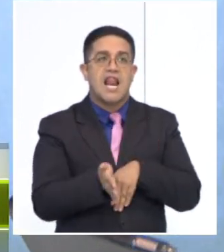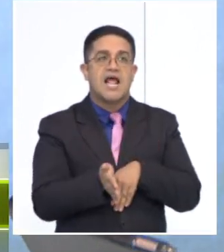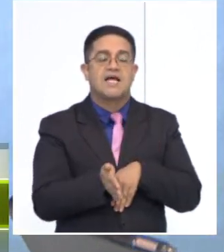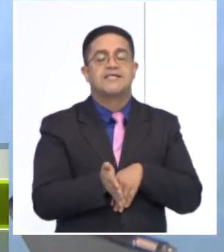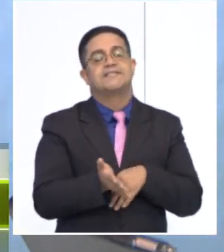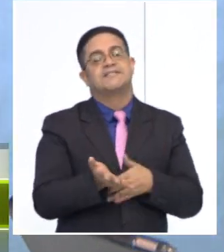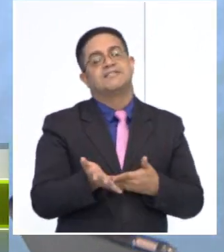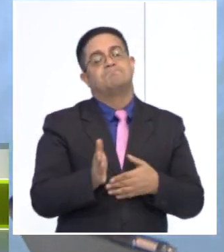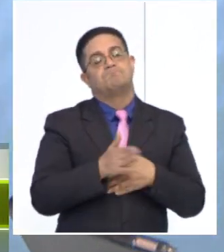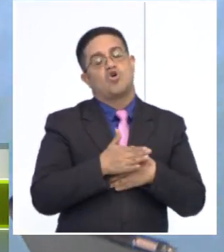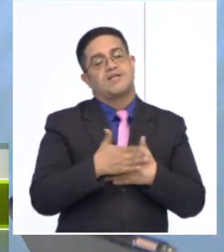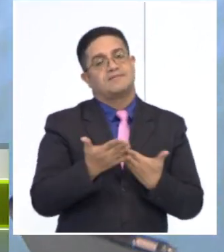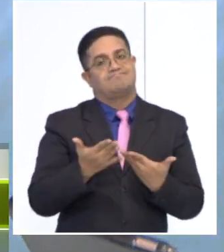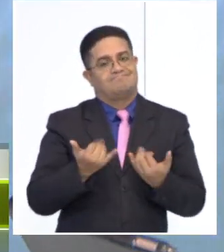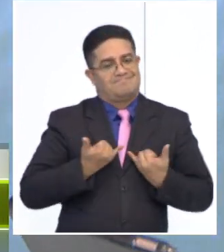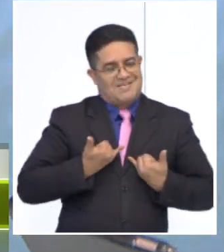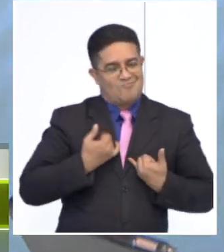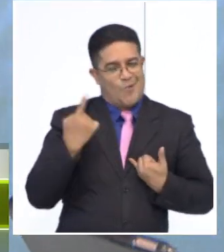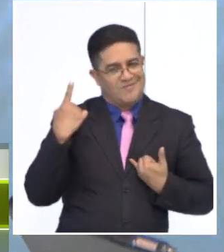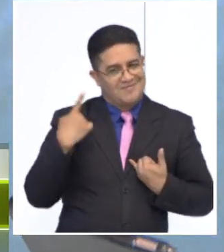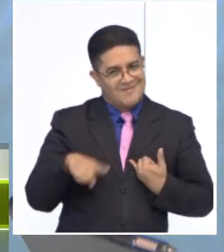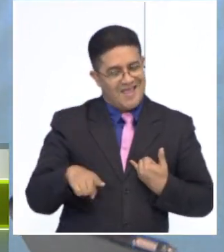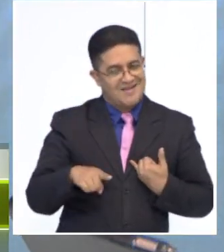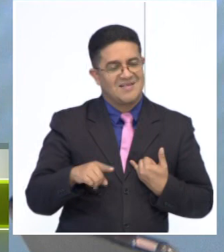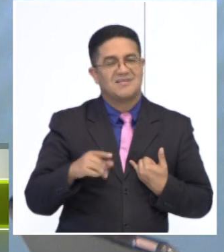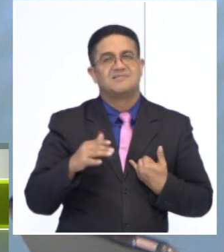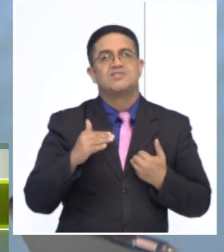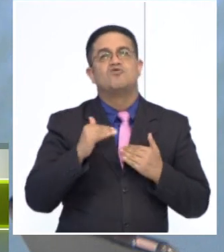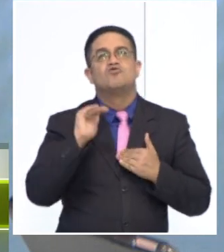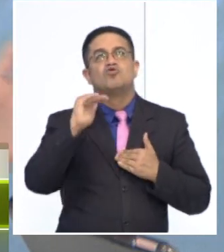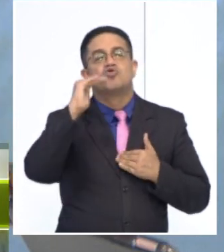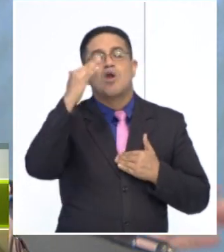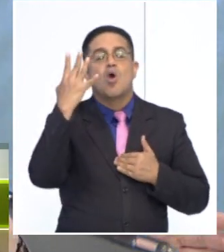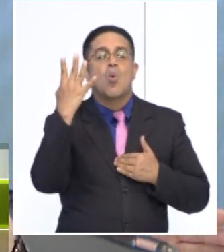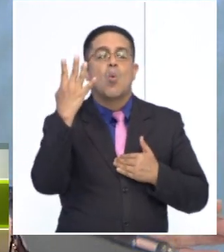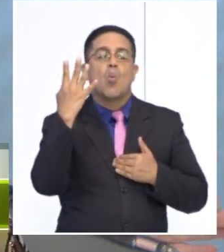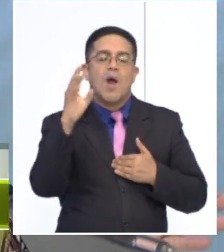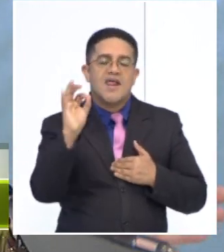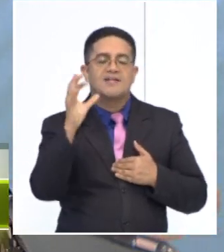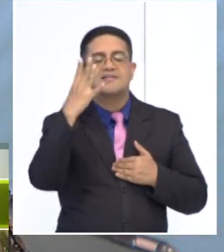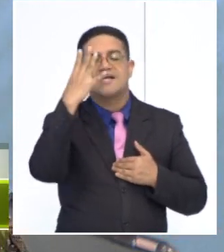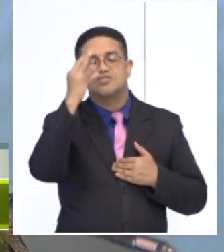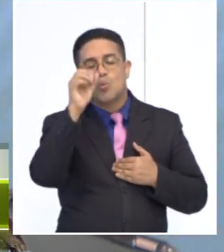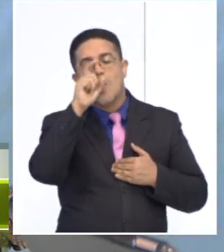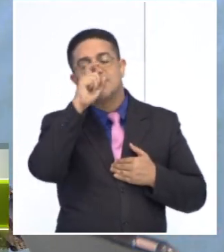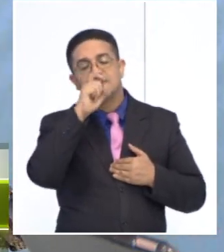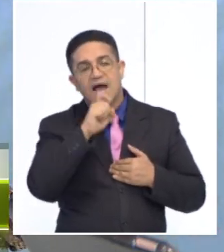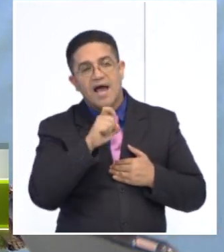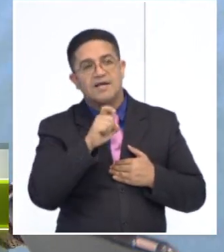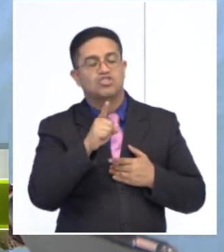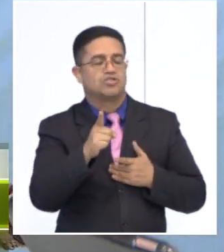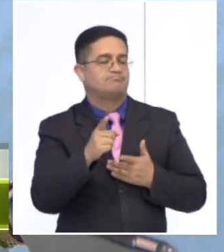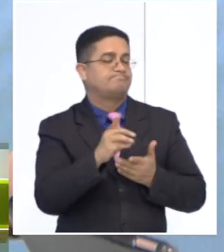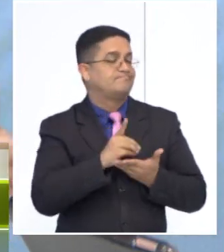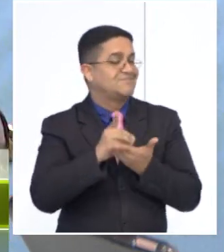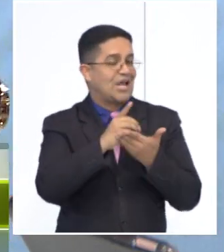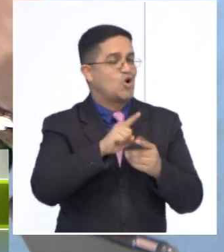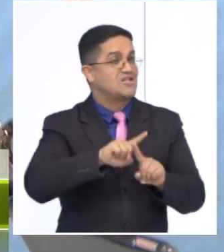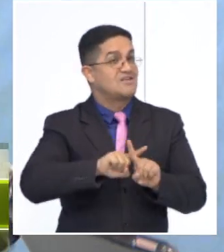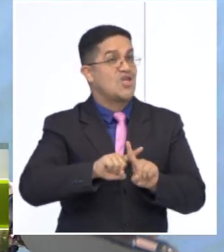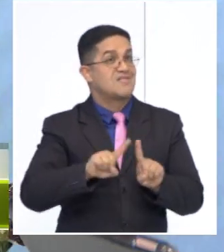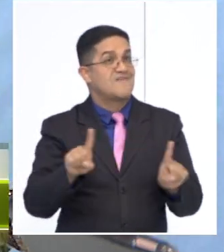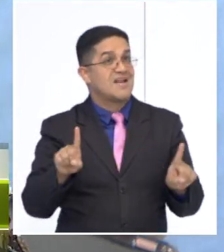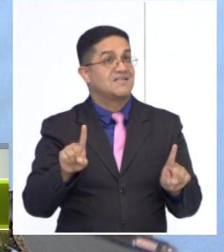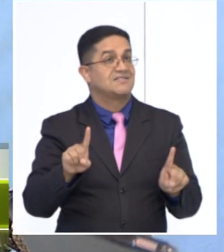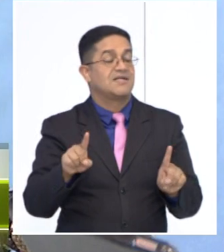Claro, no es lo mismo tener diabetes a los 50 o a los 40 que tenerla a los 70 años. El pronóstico no es igual. A los